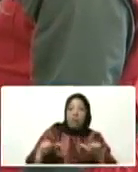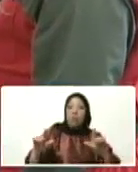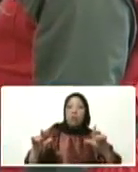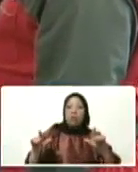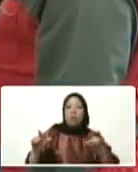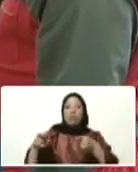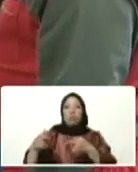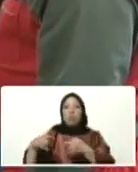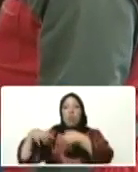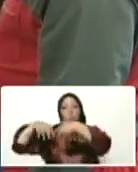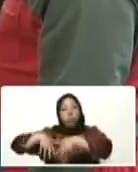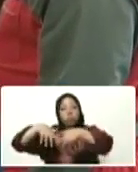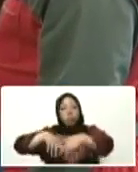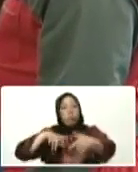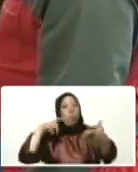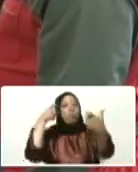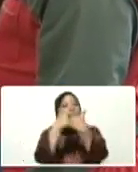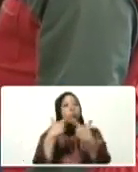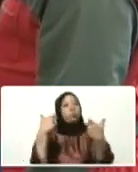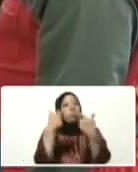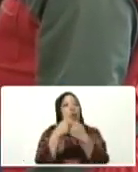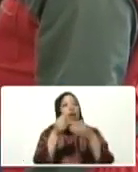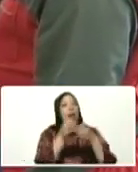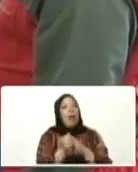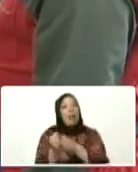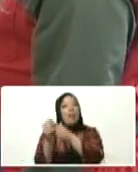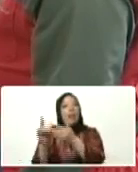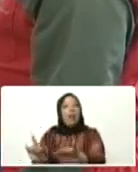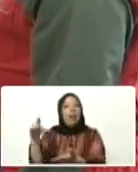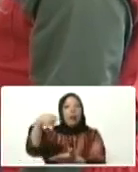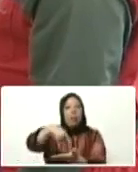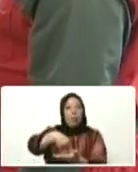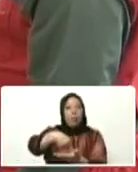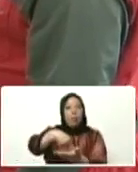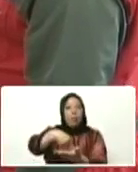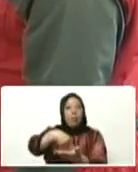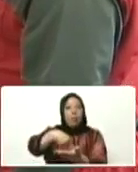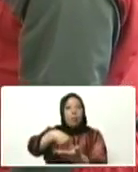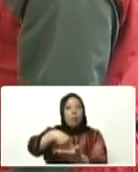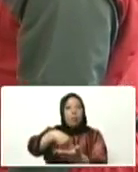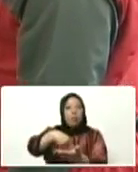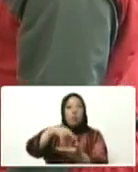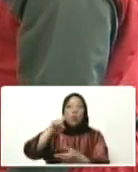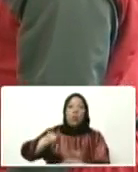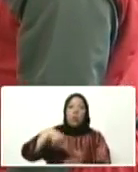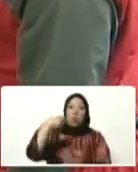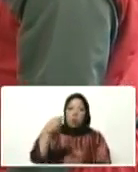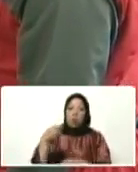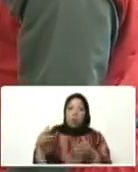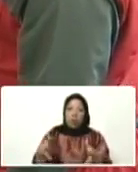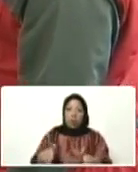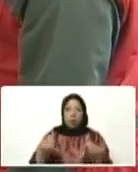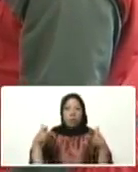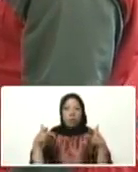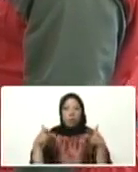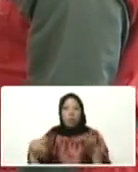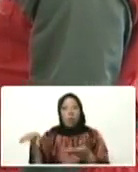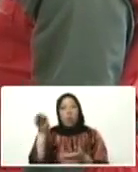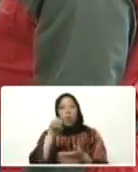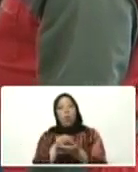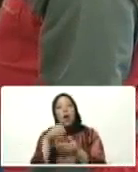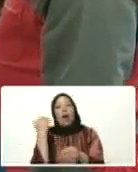dirigió la batalla de Carabobo y cuántas batallas más. Luego de la gran victoria de Carabobo, Bolívar se lo